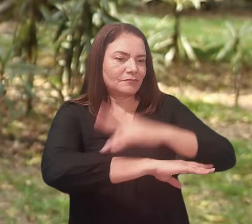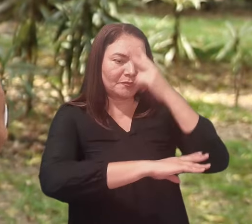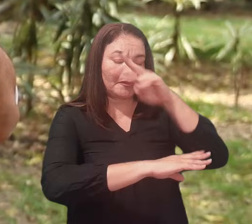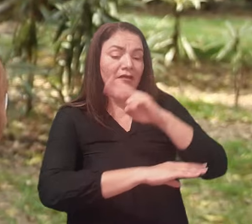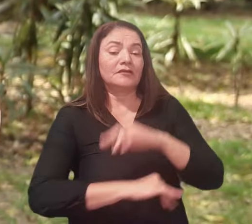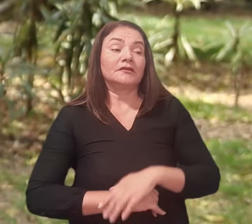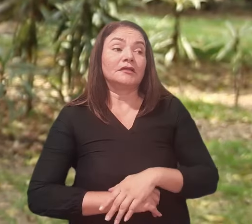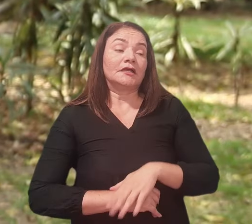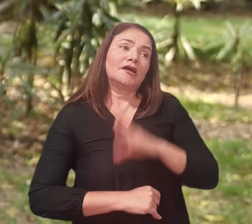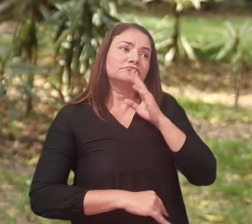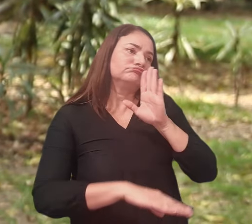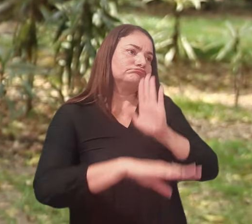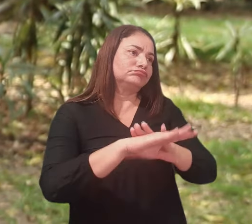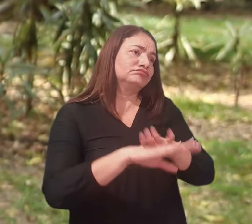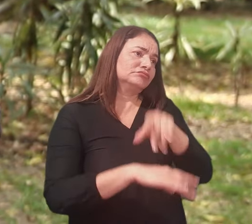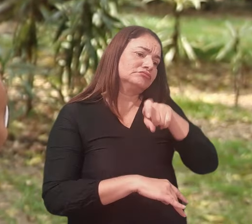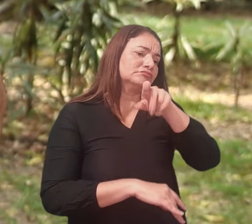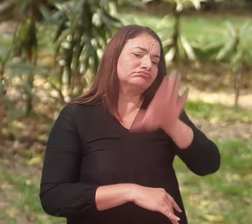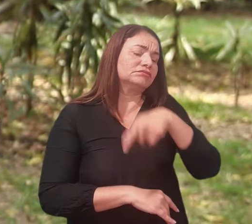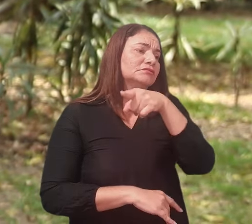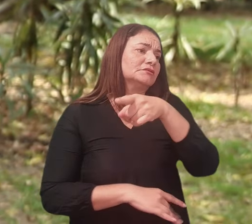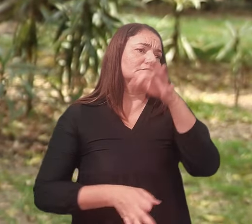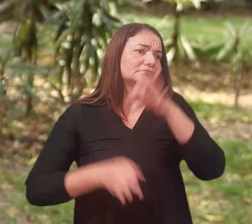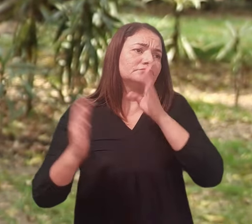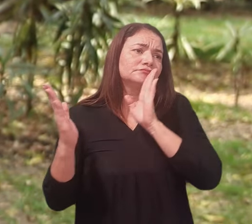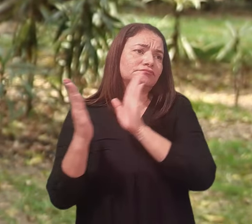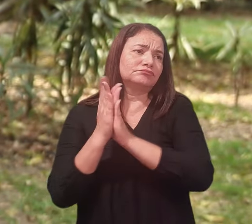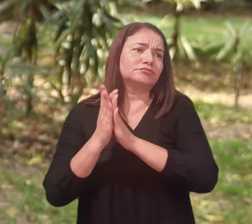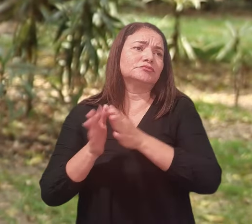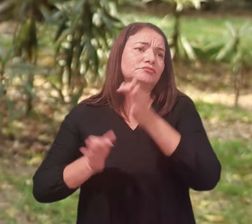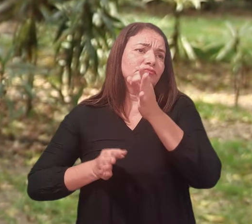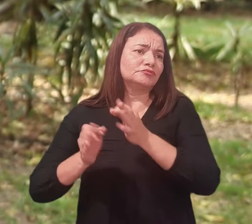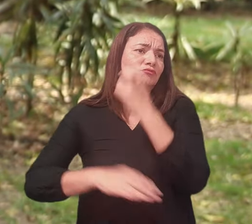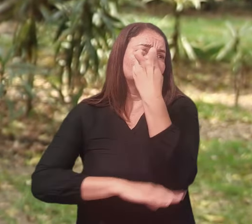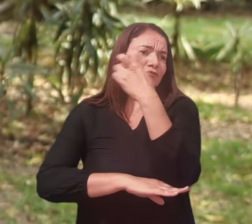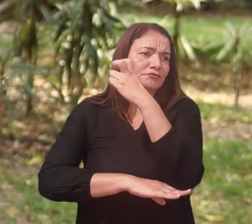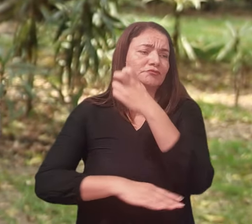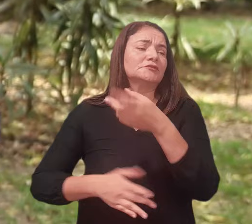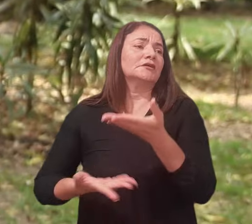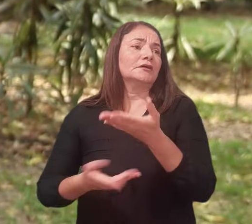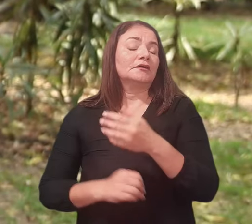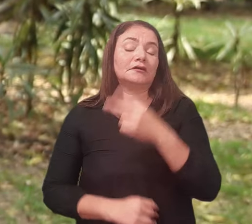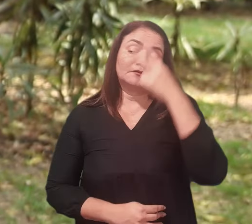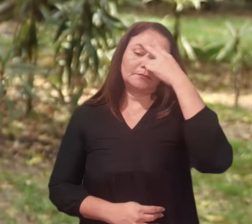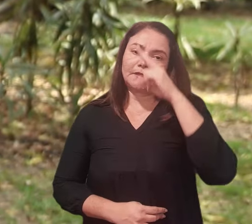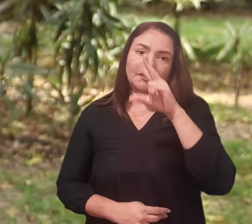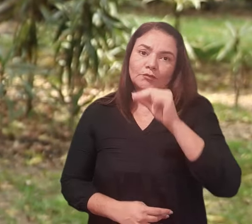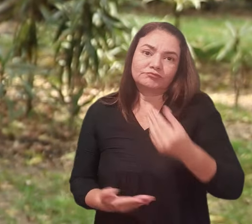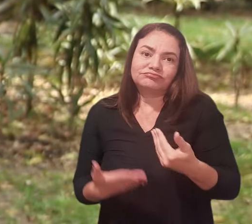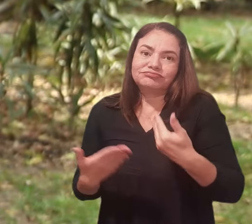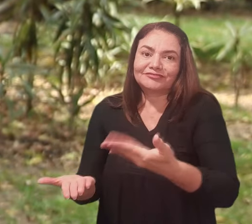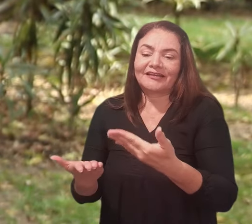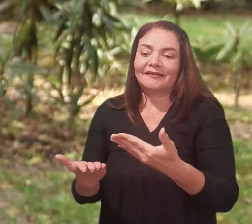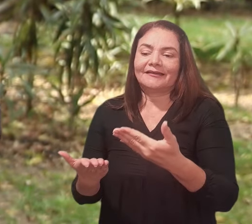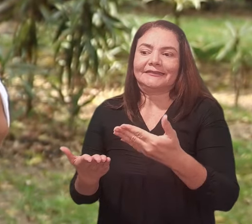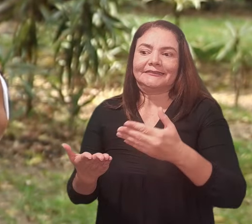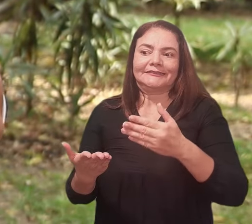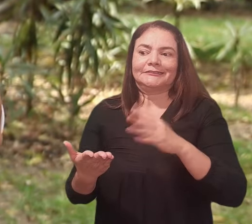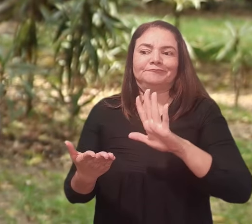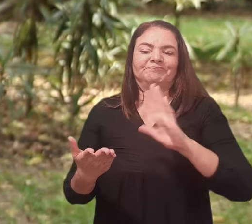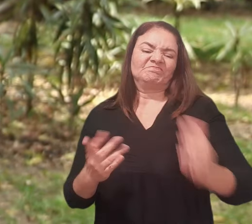fiscalía y anre la jurisdicción ordinaria para entender sobre este tipo de asuntos sin embargo mic se ha negado a entregarlo y todo lo